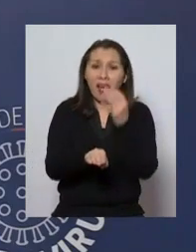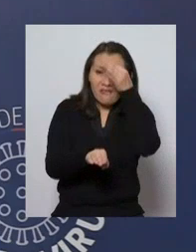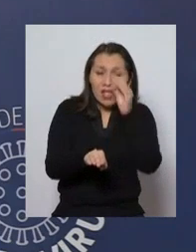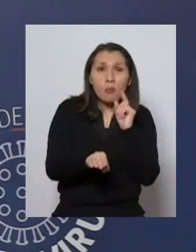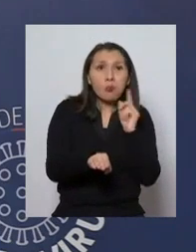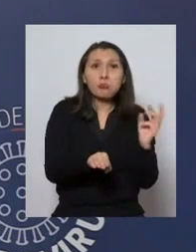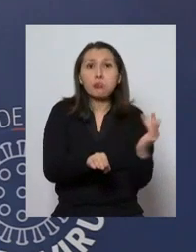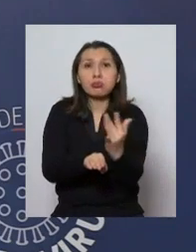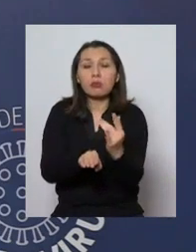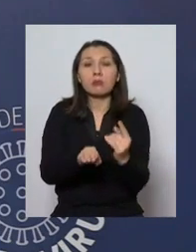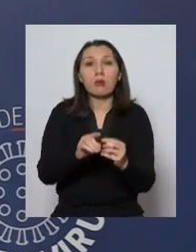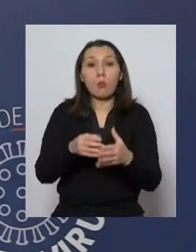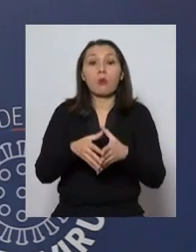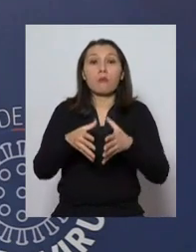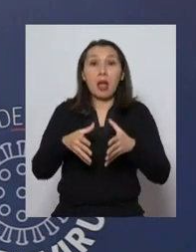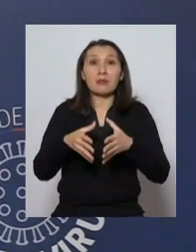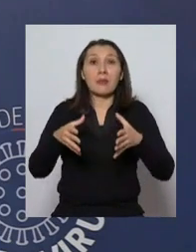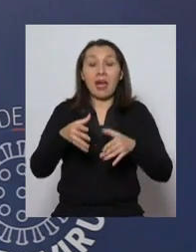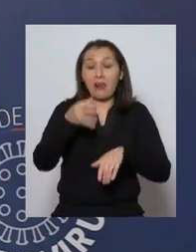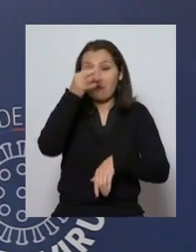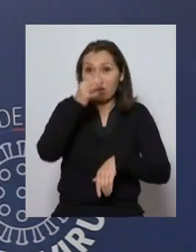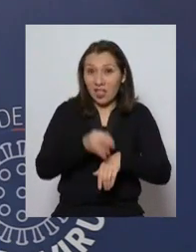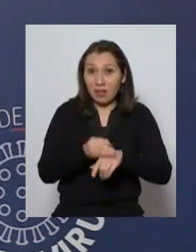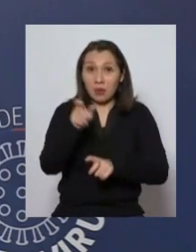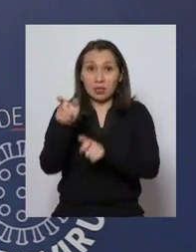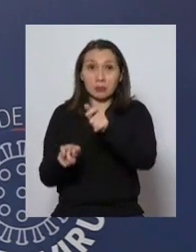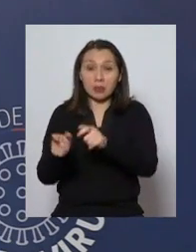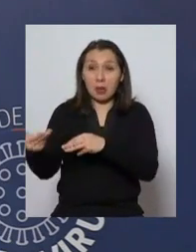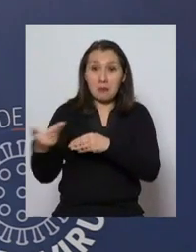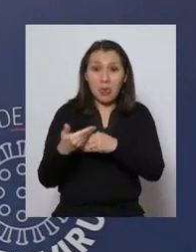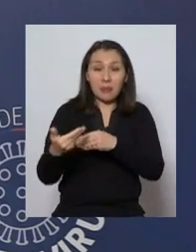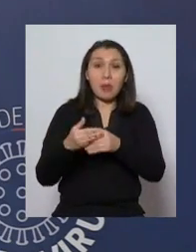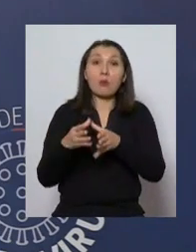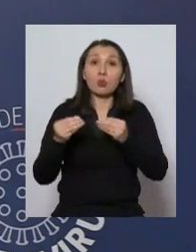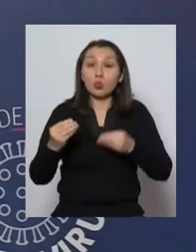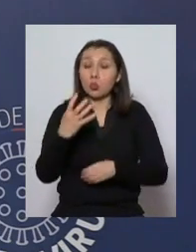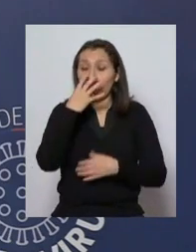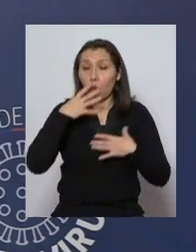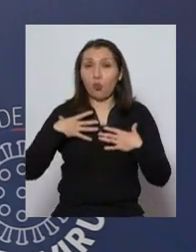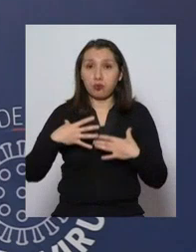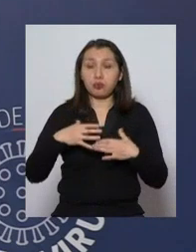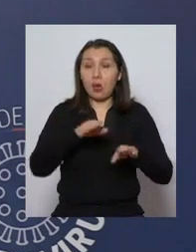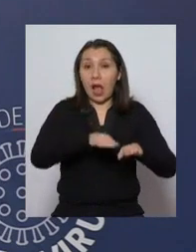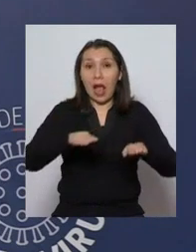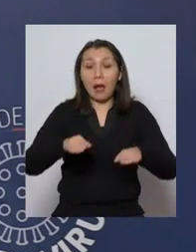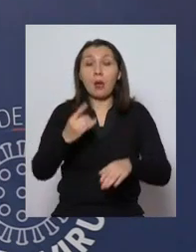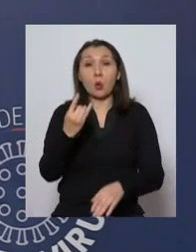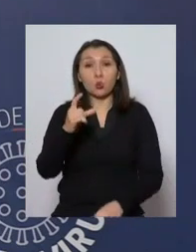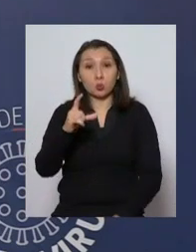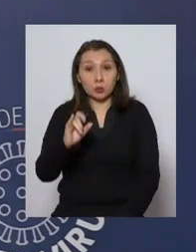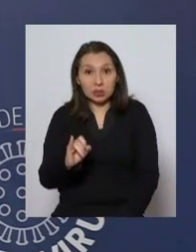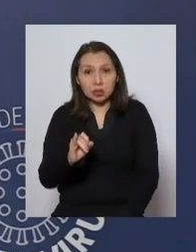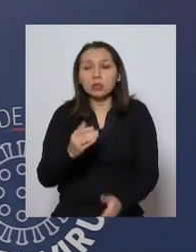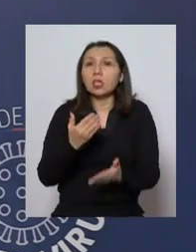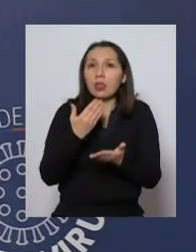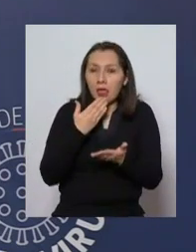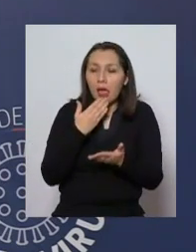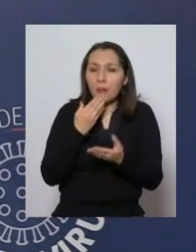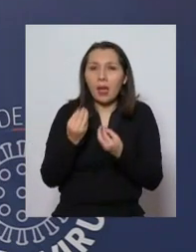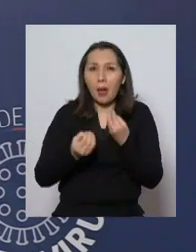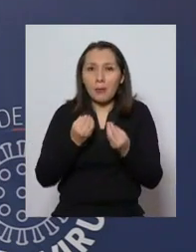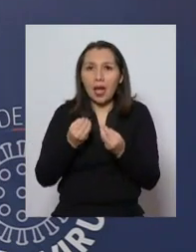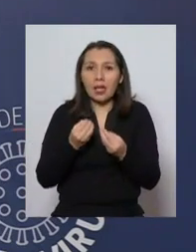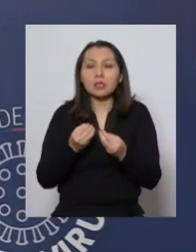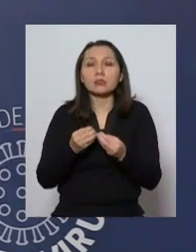que está ocurriendo un aumento de la demanda por respiradores y camas de intensivo también está ocurriendo